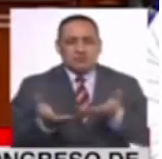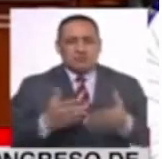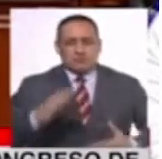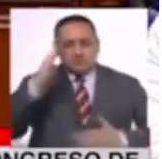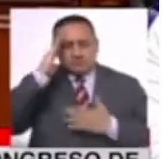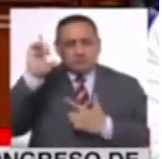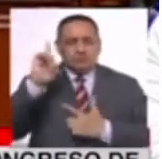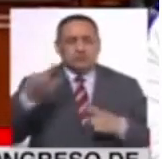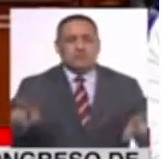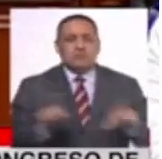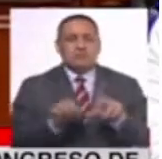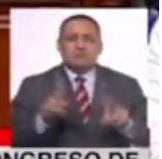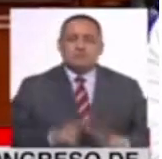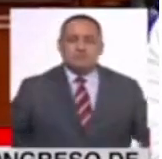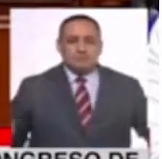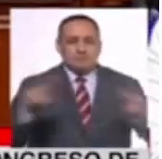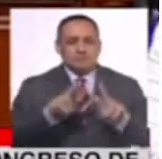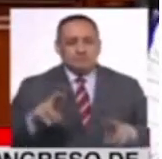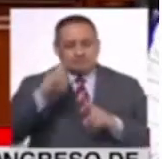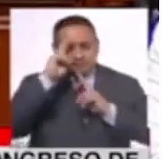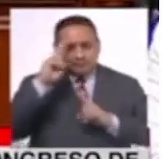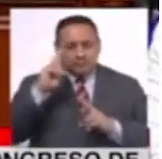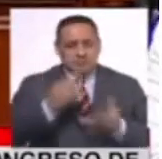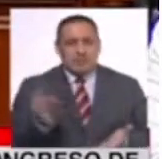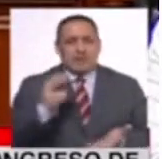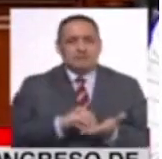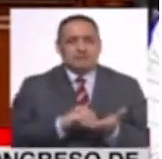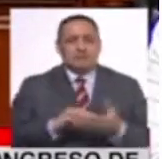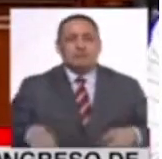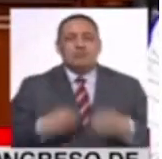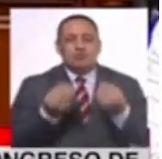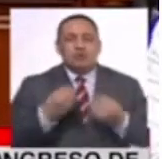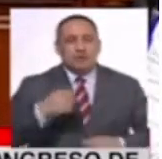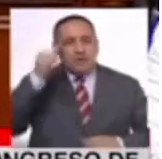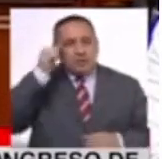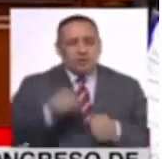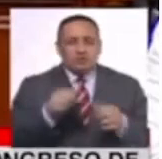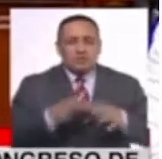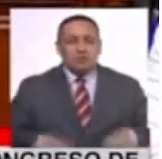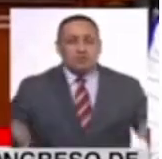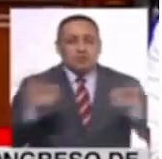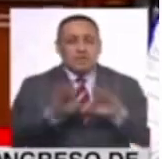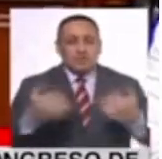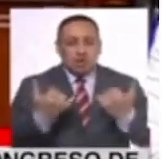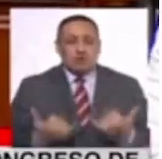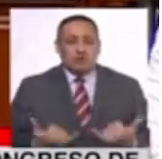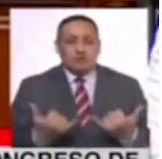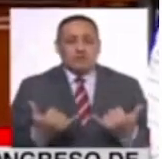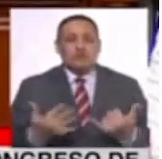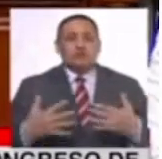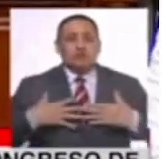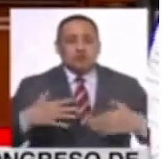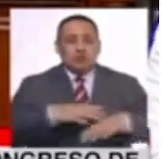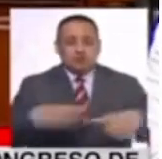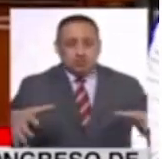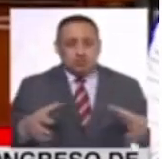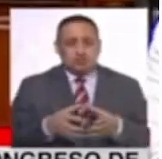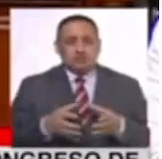Fuerza Armada, lo valoro más. Es una memorable oportunidad la que tengo.